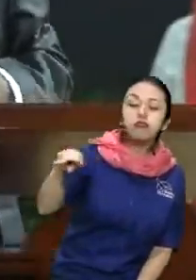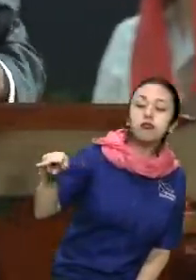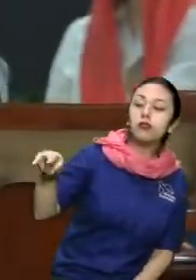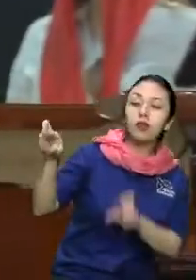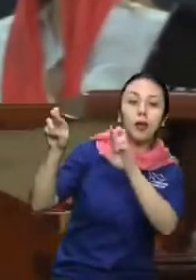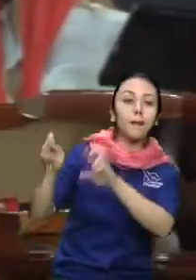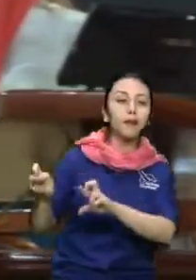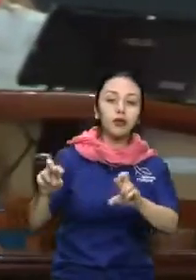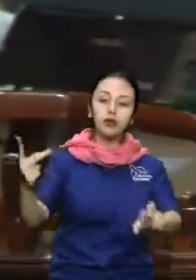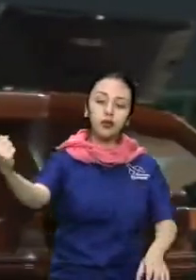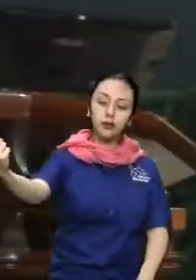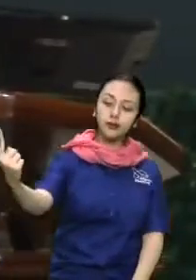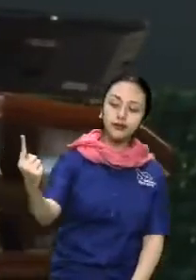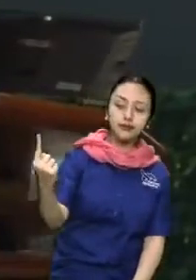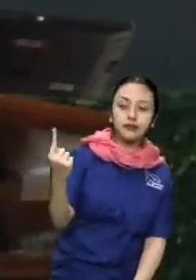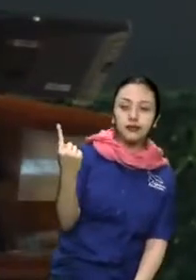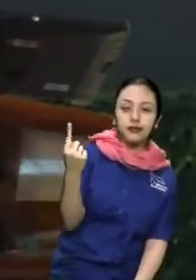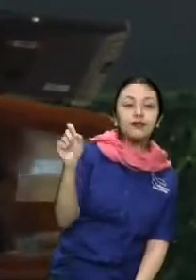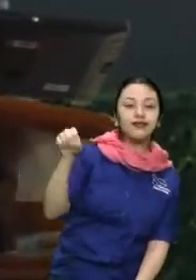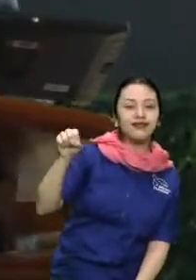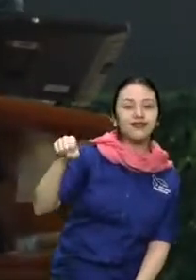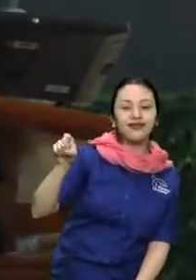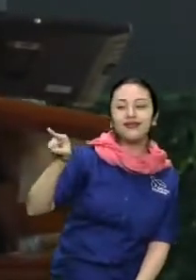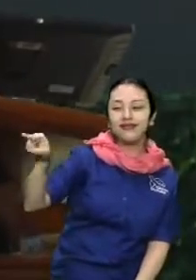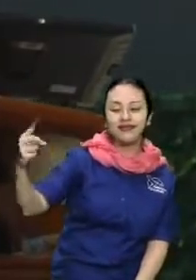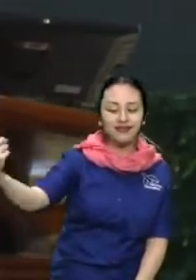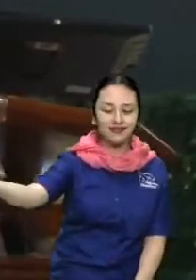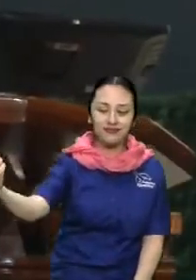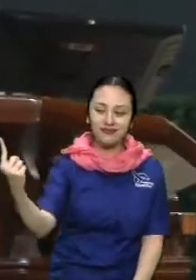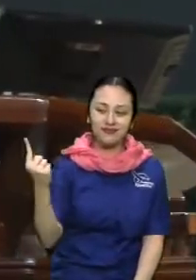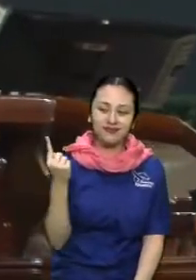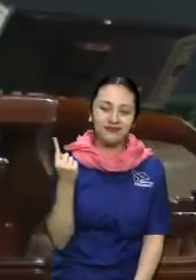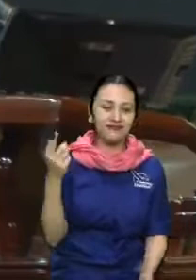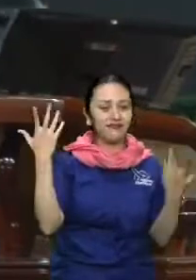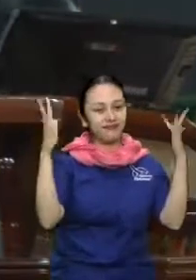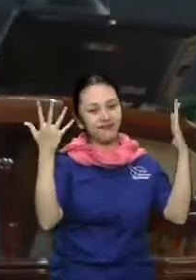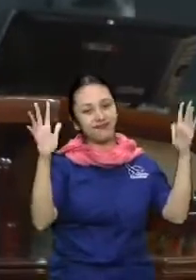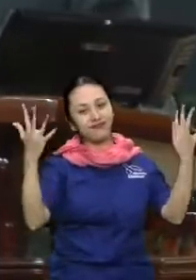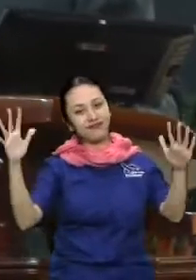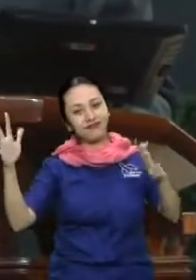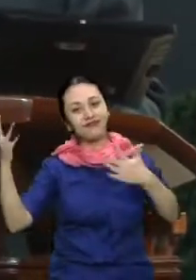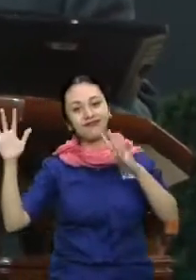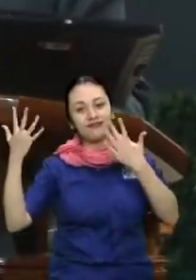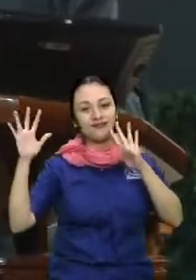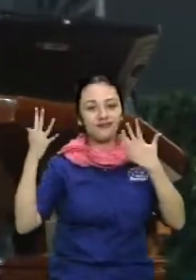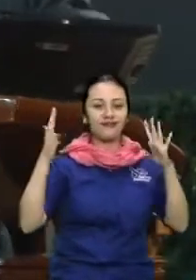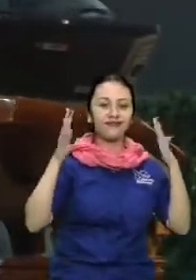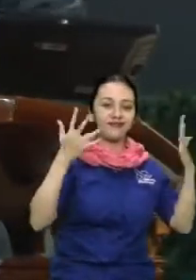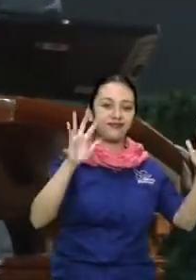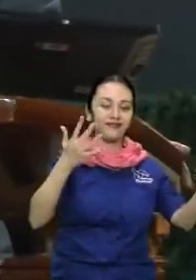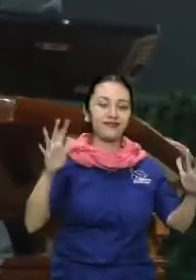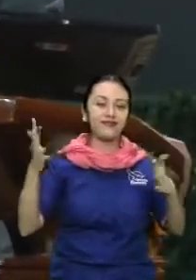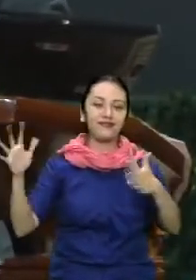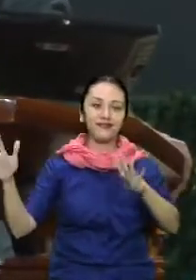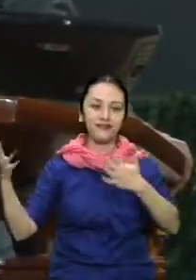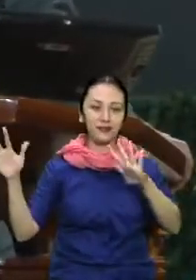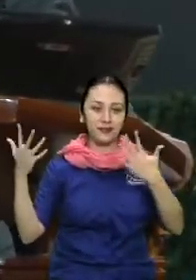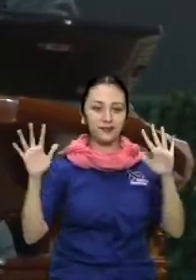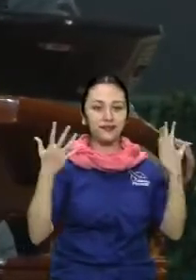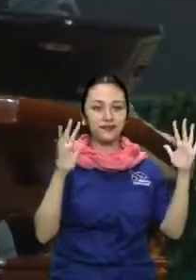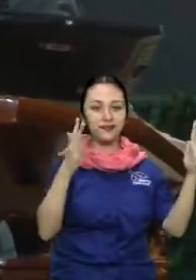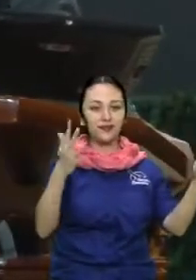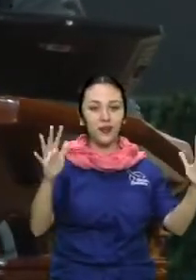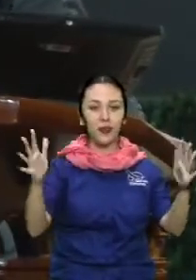esperar. Sí, aquí de mi lado izquierdo. Denle un aplauso al Rey bendito. Ahorita solo vienen ellos y oramos. Y después